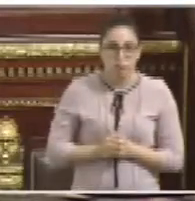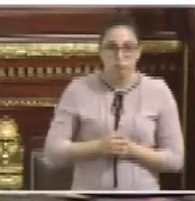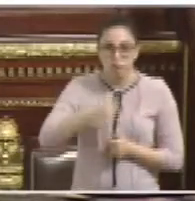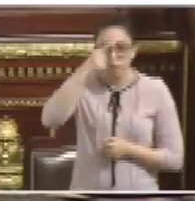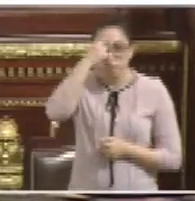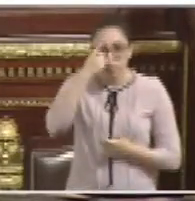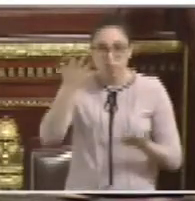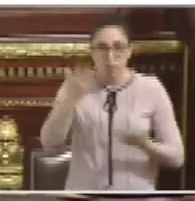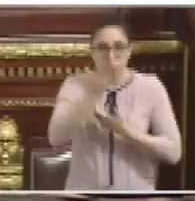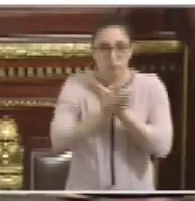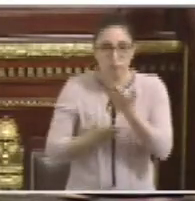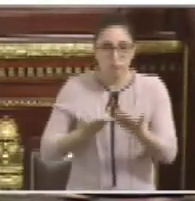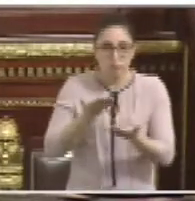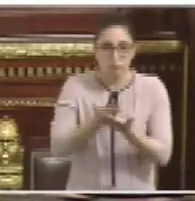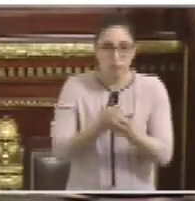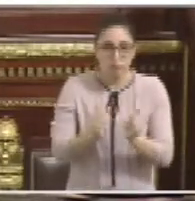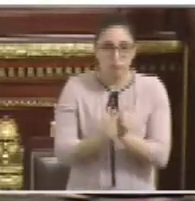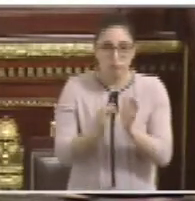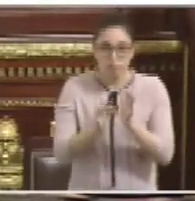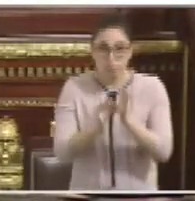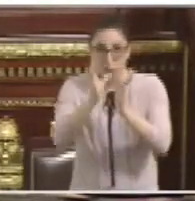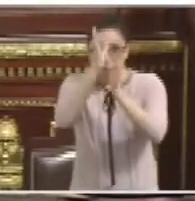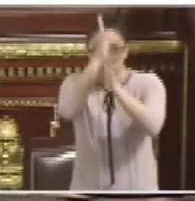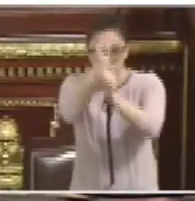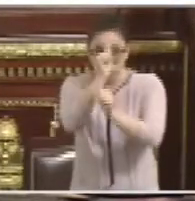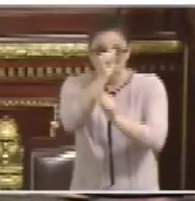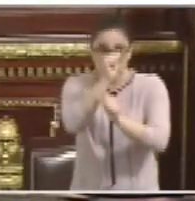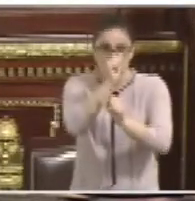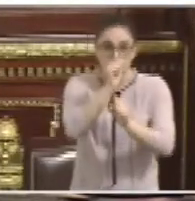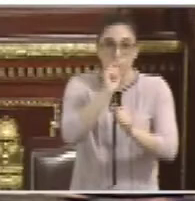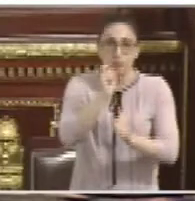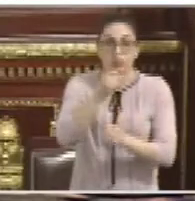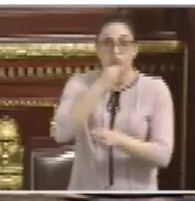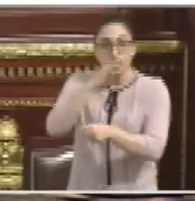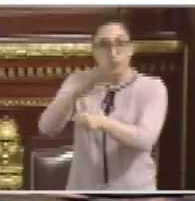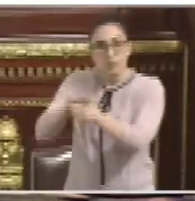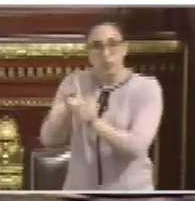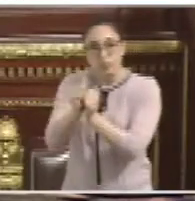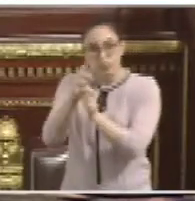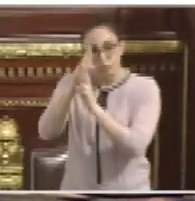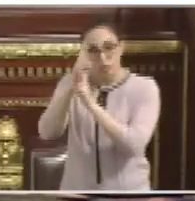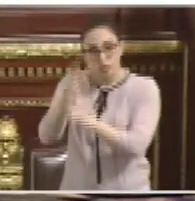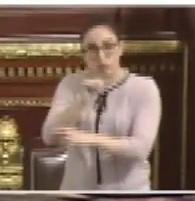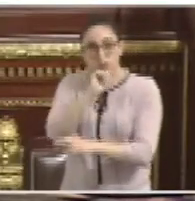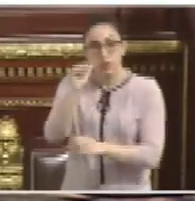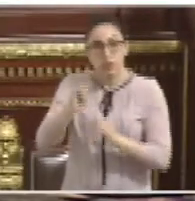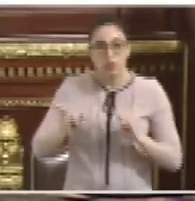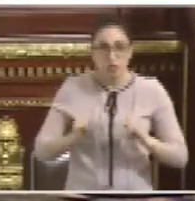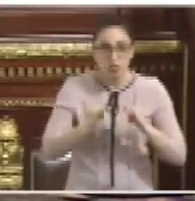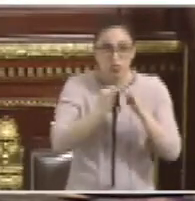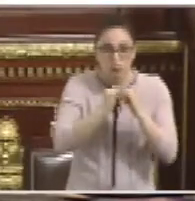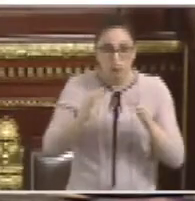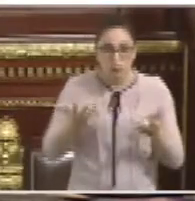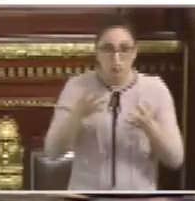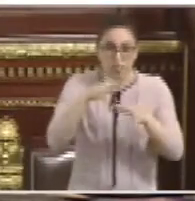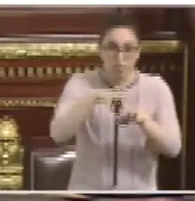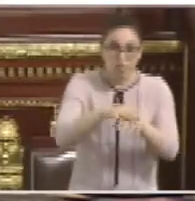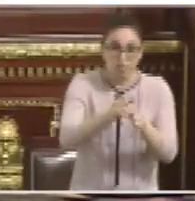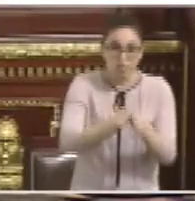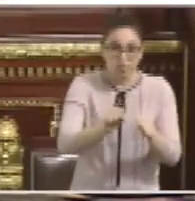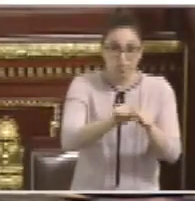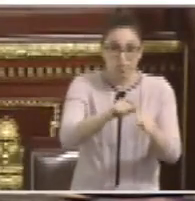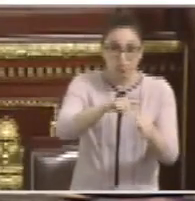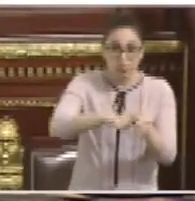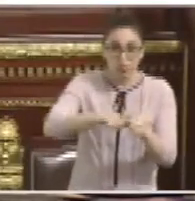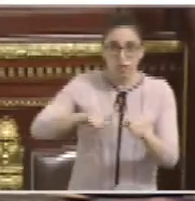para presentar una proposición con punto de acuerdo para exhortar a la Dirección General del Instituto de Asistencia e Integración Social del